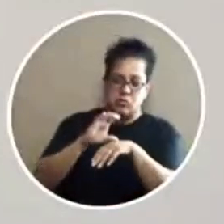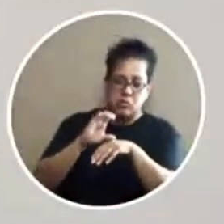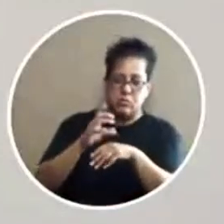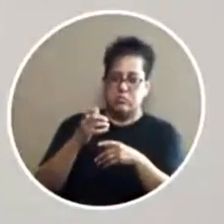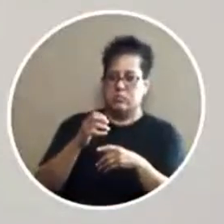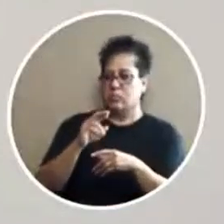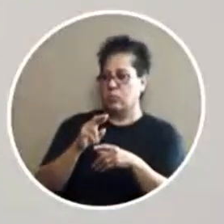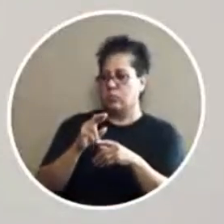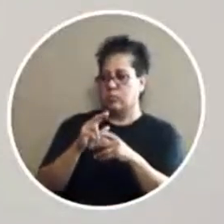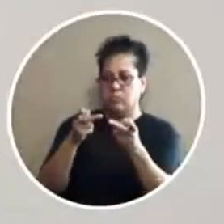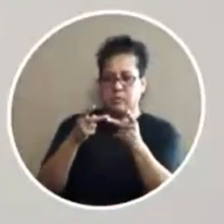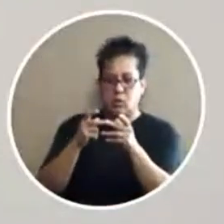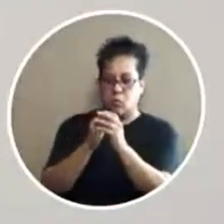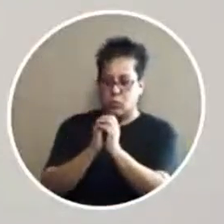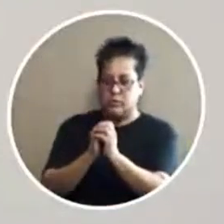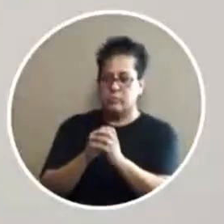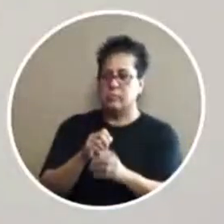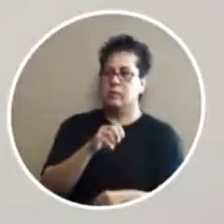por ejemplo.